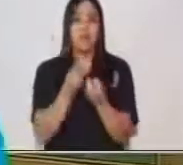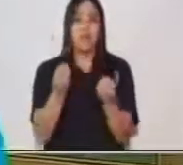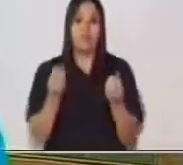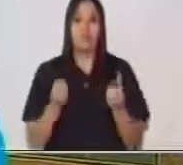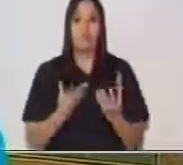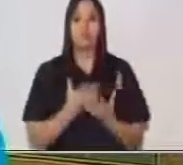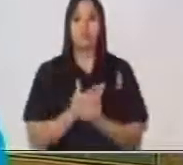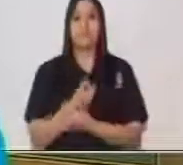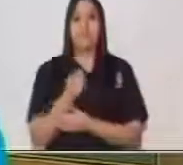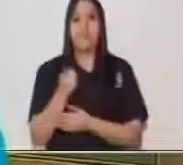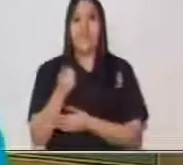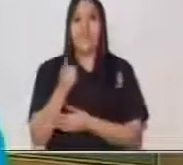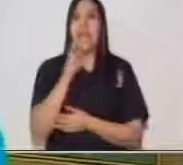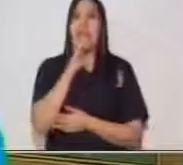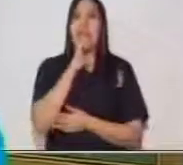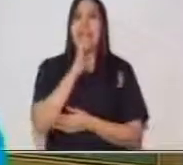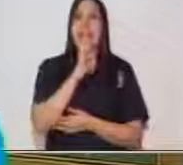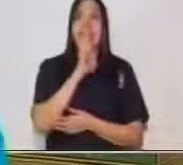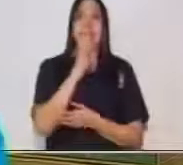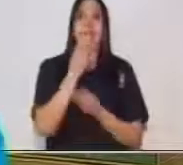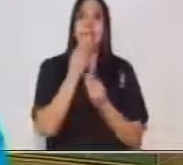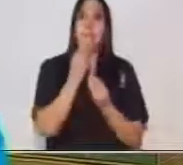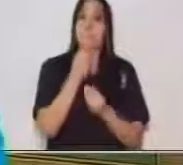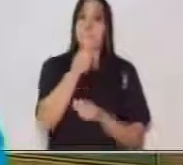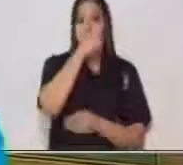es muy trabajador.